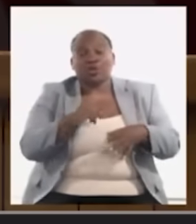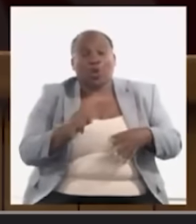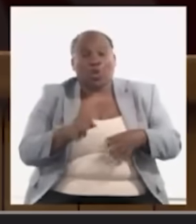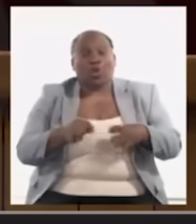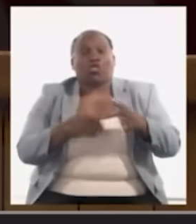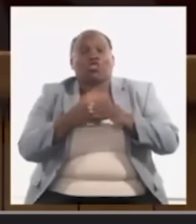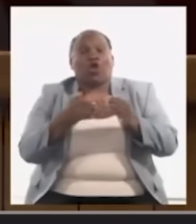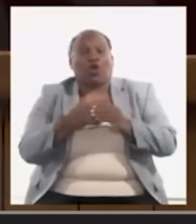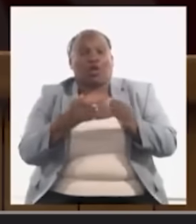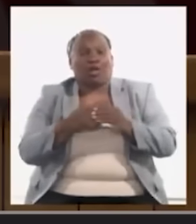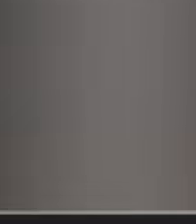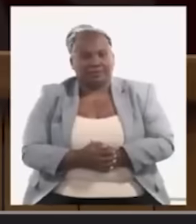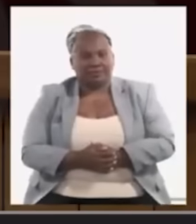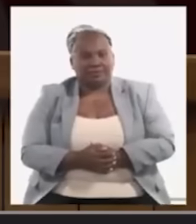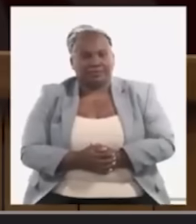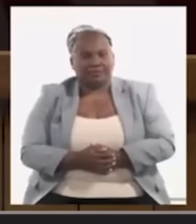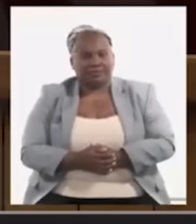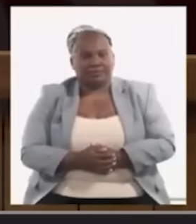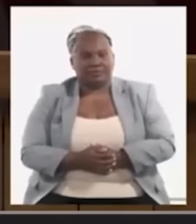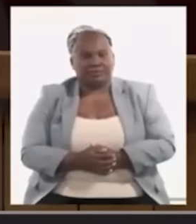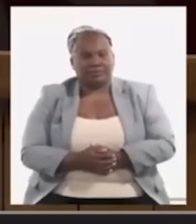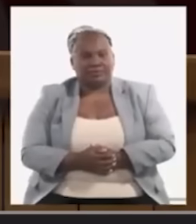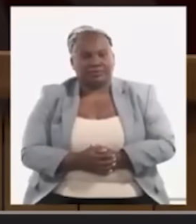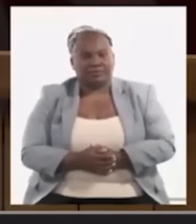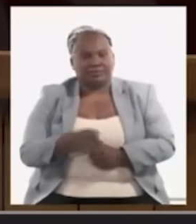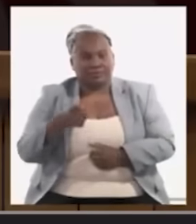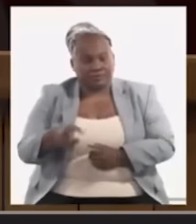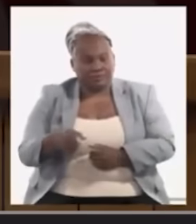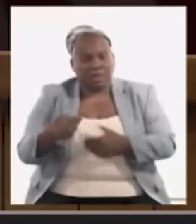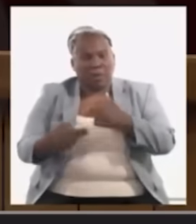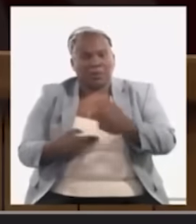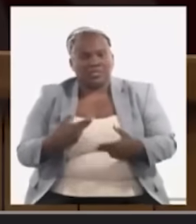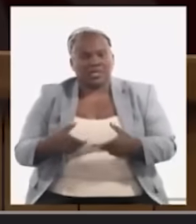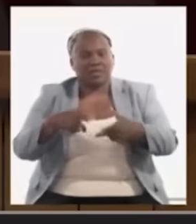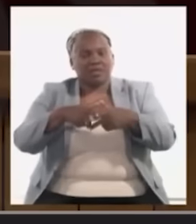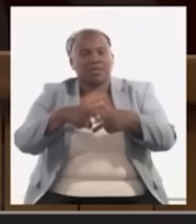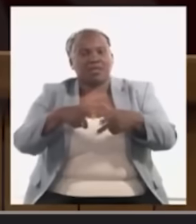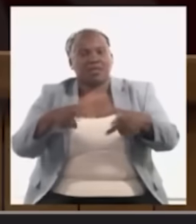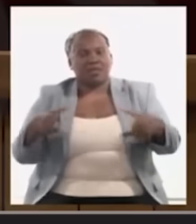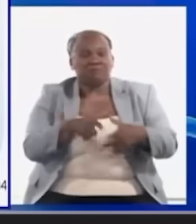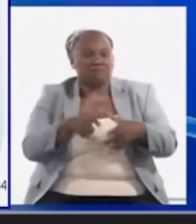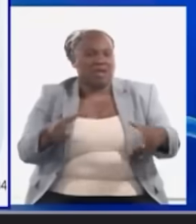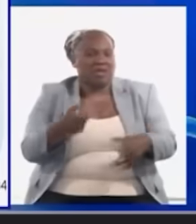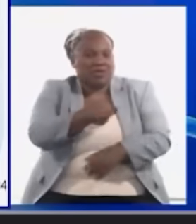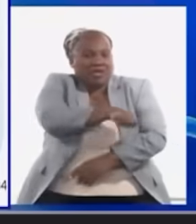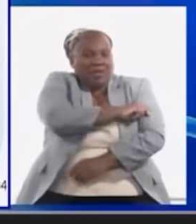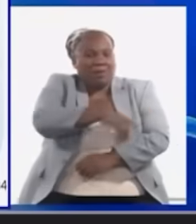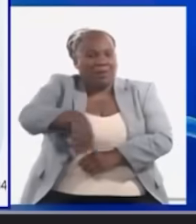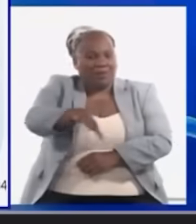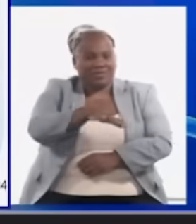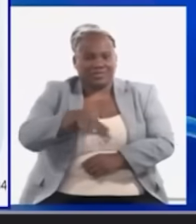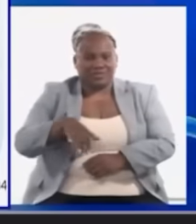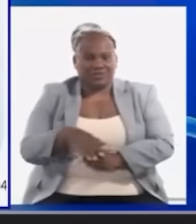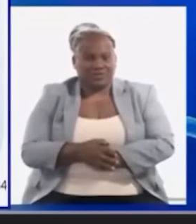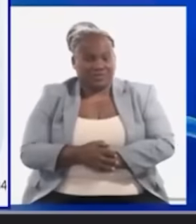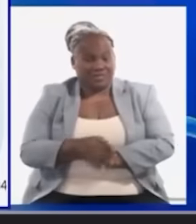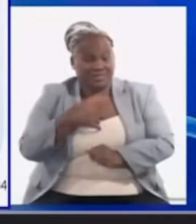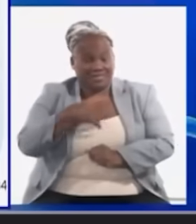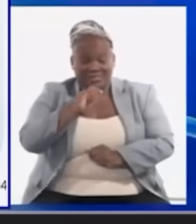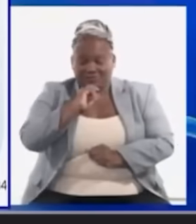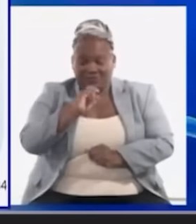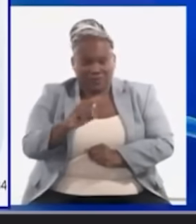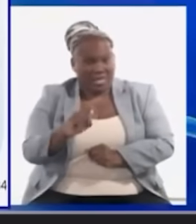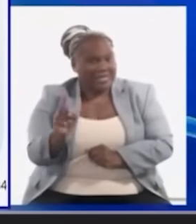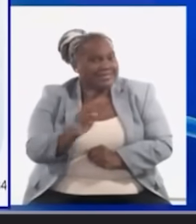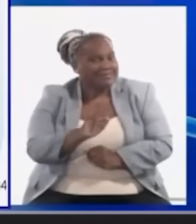visitantes internacionales. Vamos a incrementar un 25% las